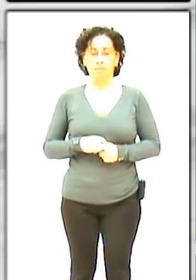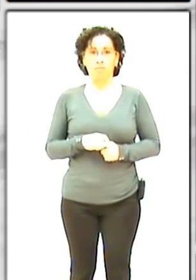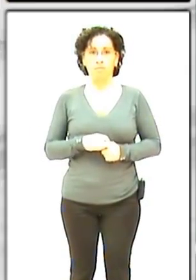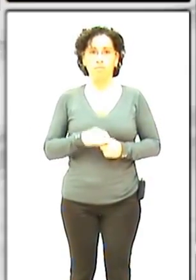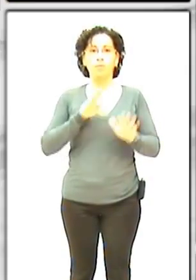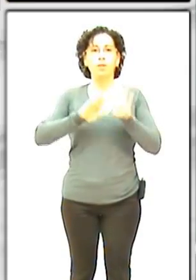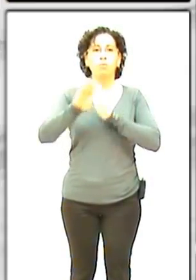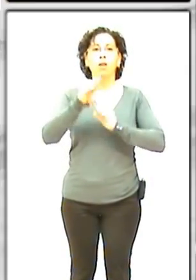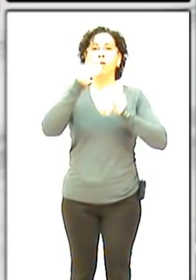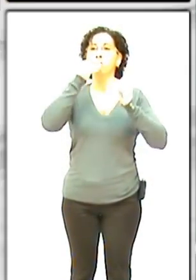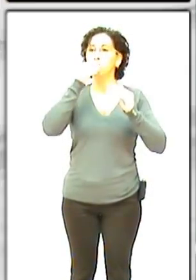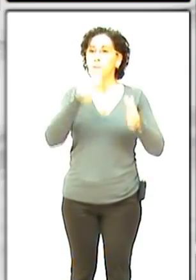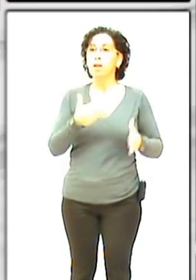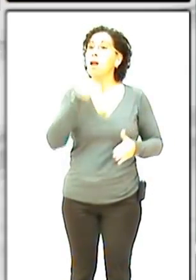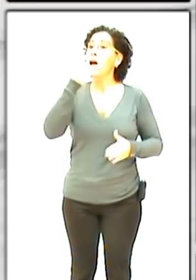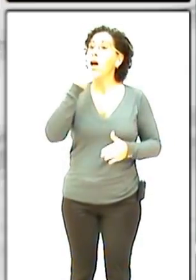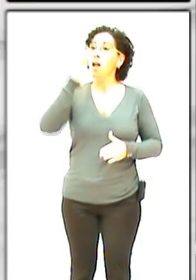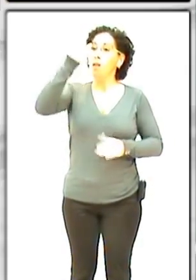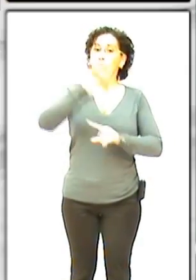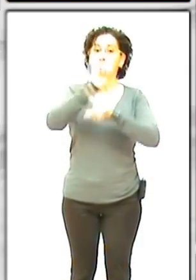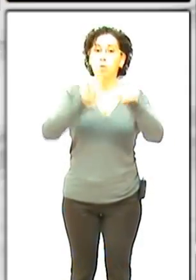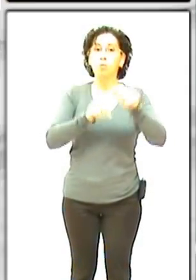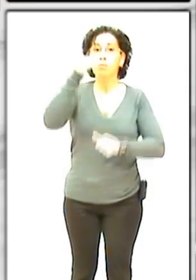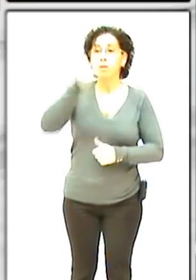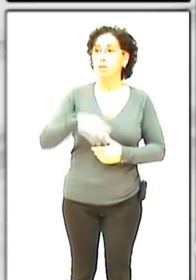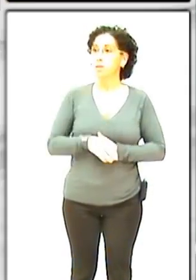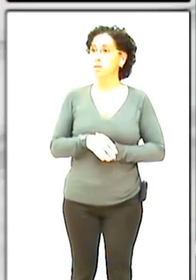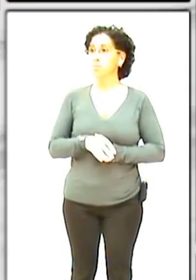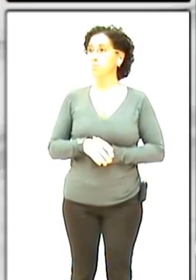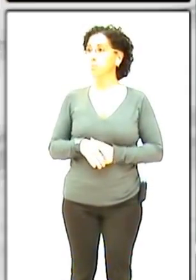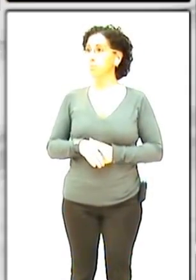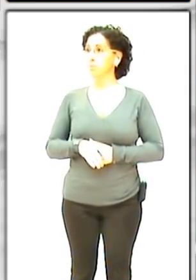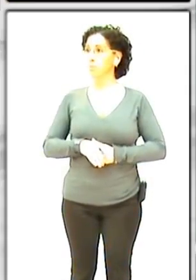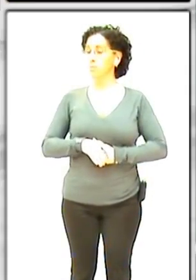Bien, ¿alguna pregunta más?